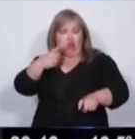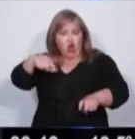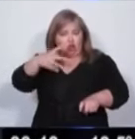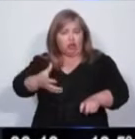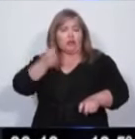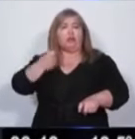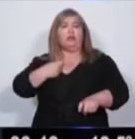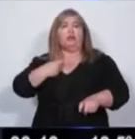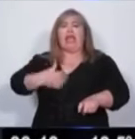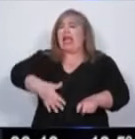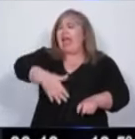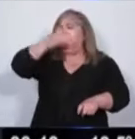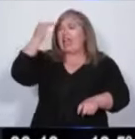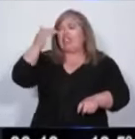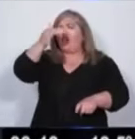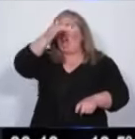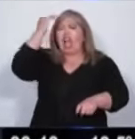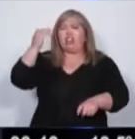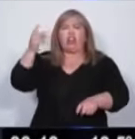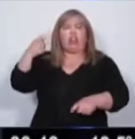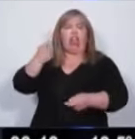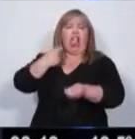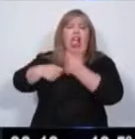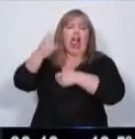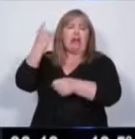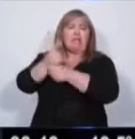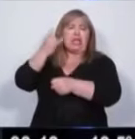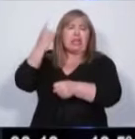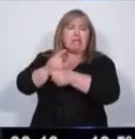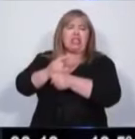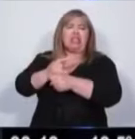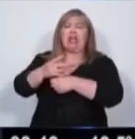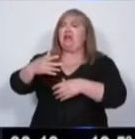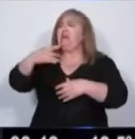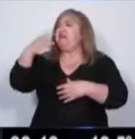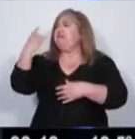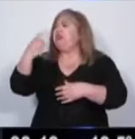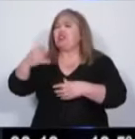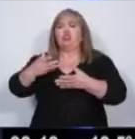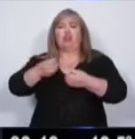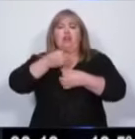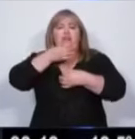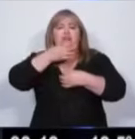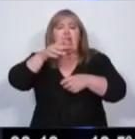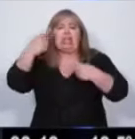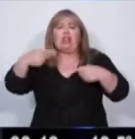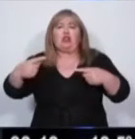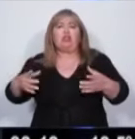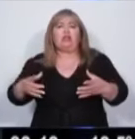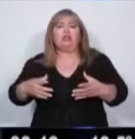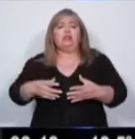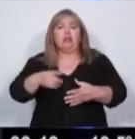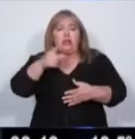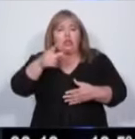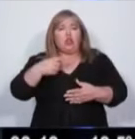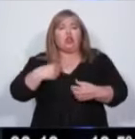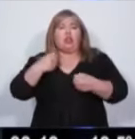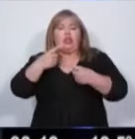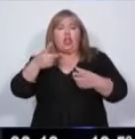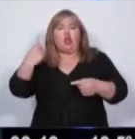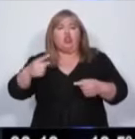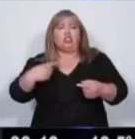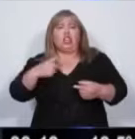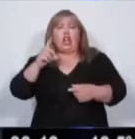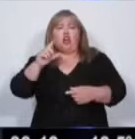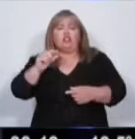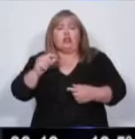hartos de que te mientan, que te digan, que te vendan pancartas, que te peguen en lo que más te duele, que es